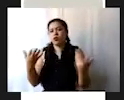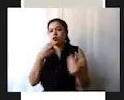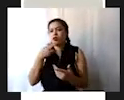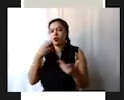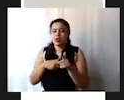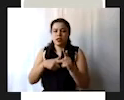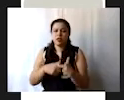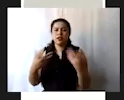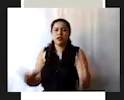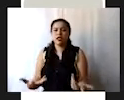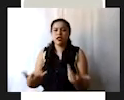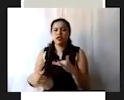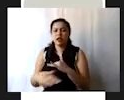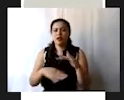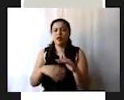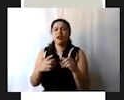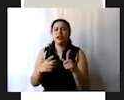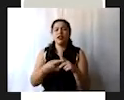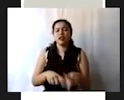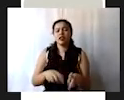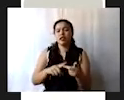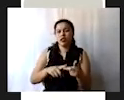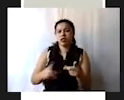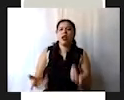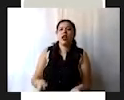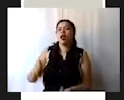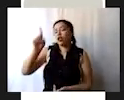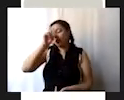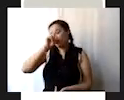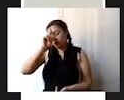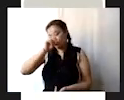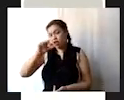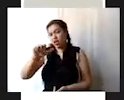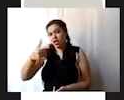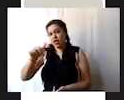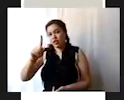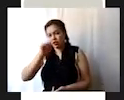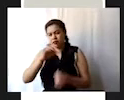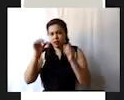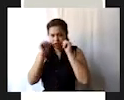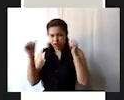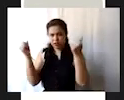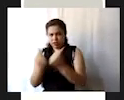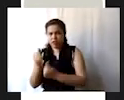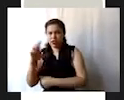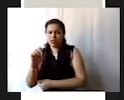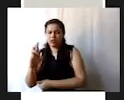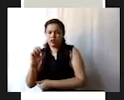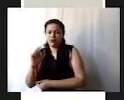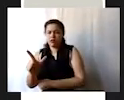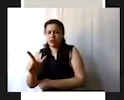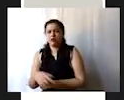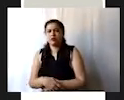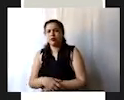principio se deriva de las recomendaciones de los agentes, incluyendo las organizaciones de la sociedad civil,